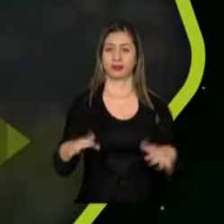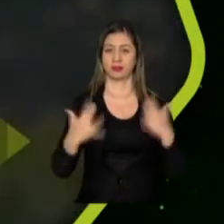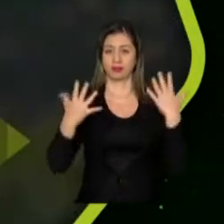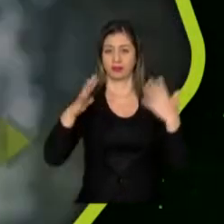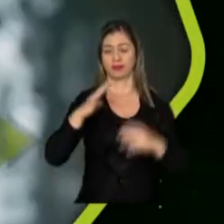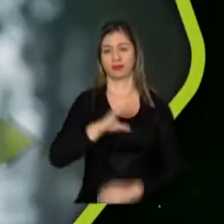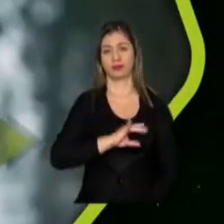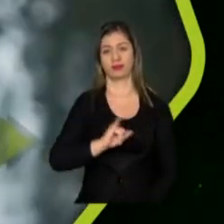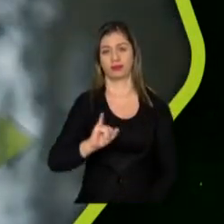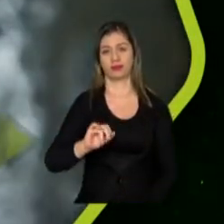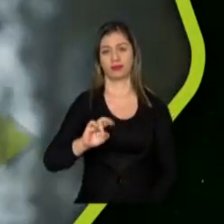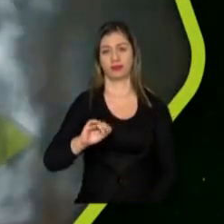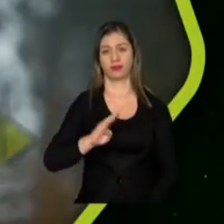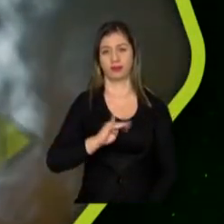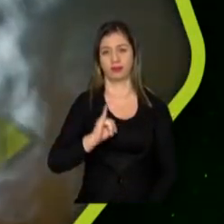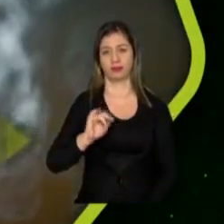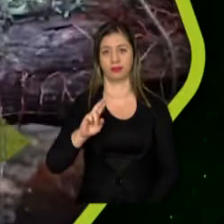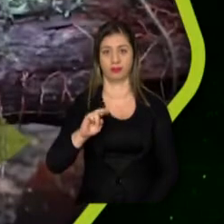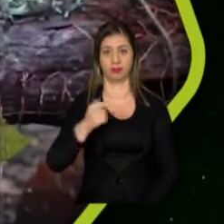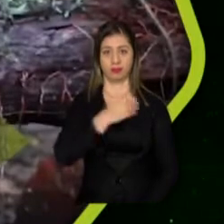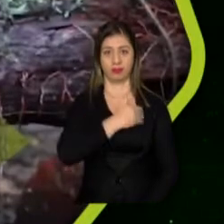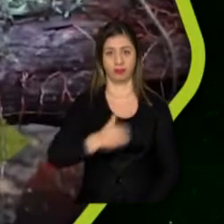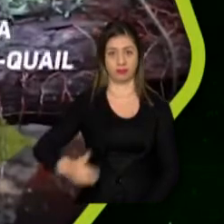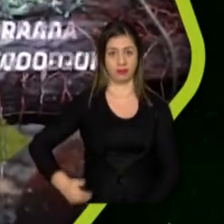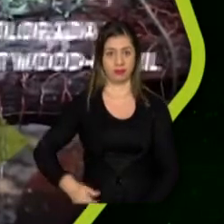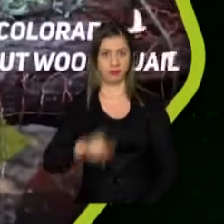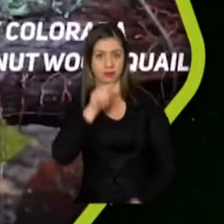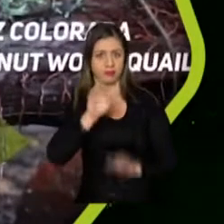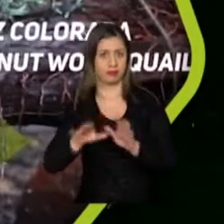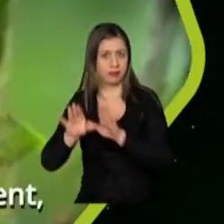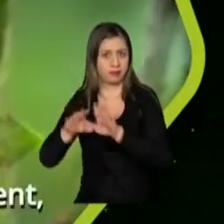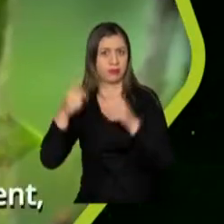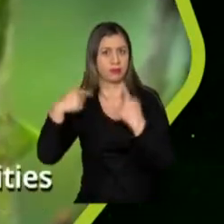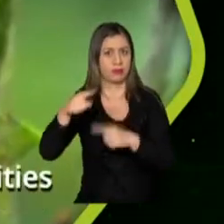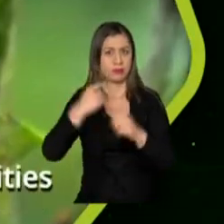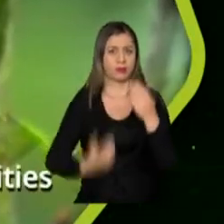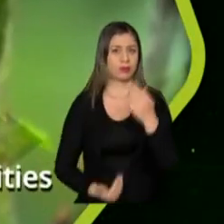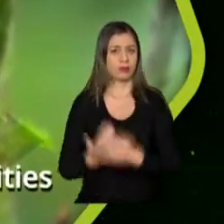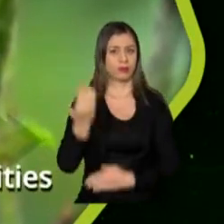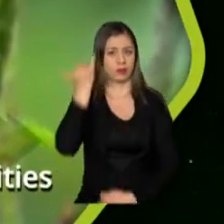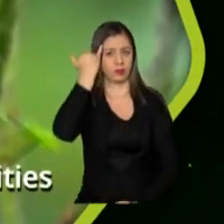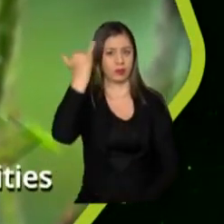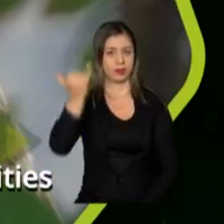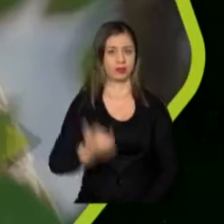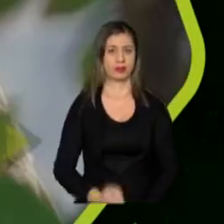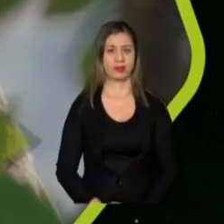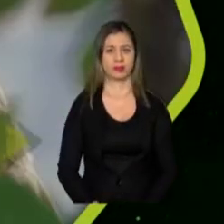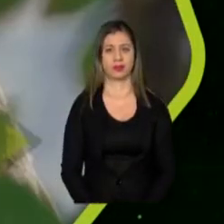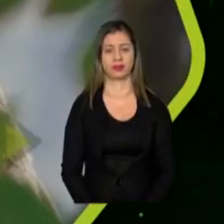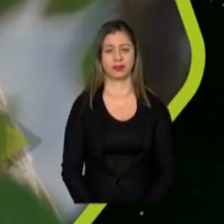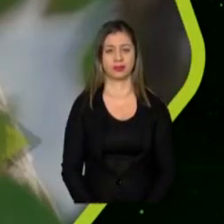Colombia Beer Fair. El presidente honorario de la feria nos cuenta cuáles son las novedades.